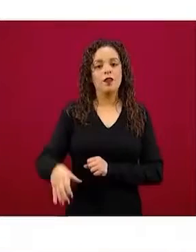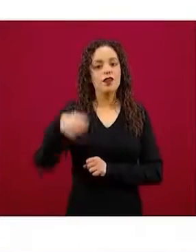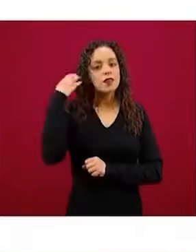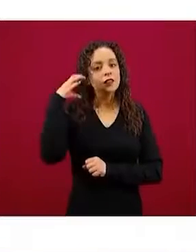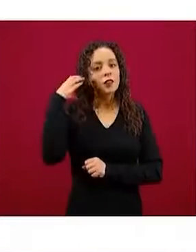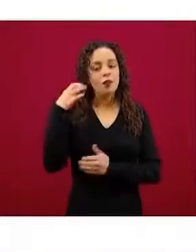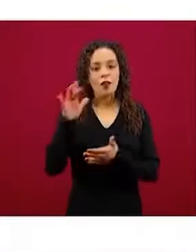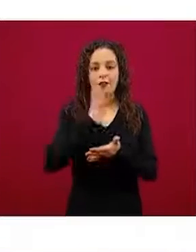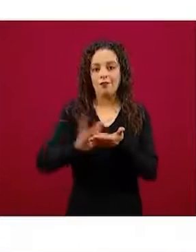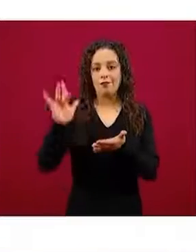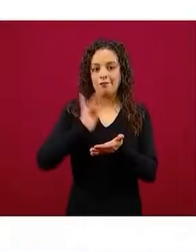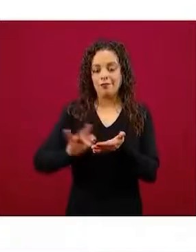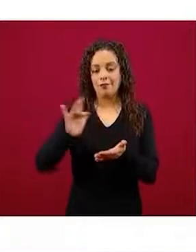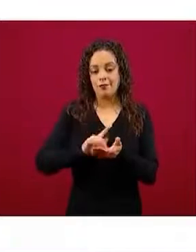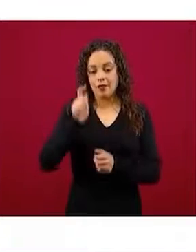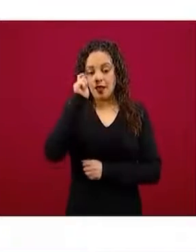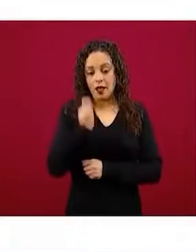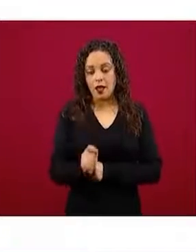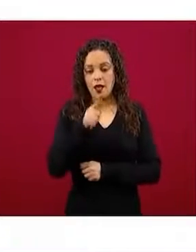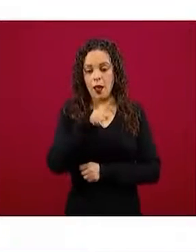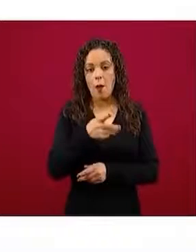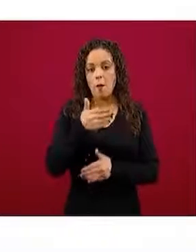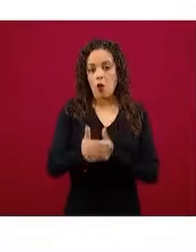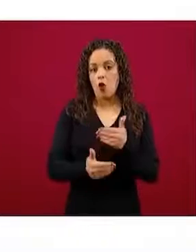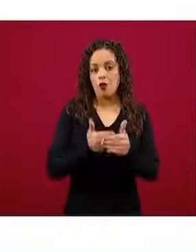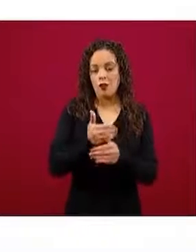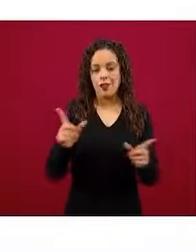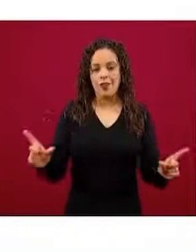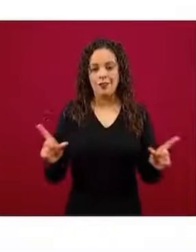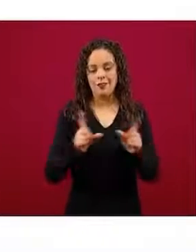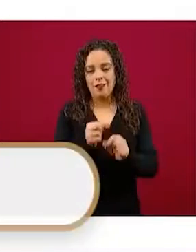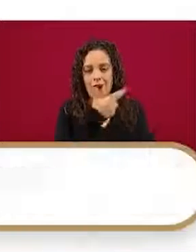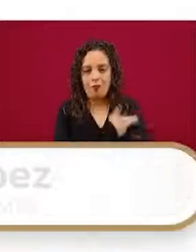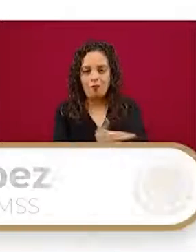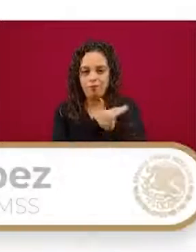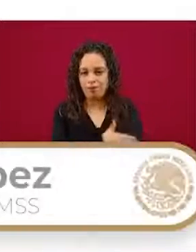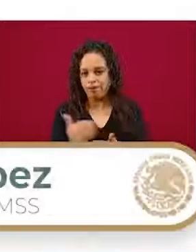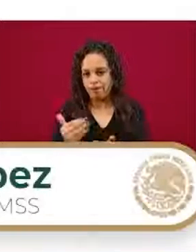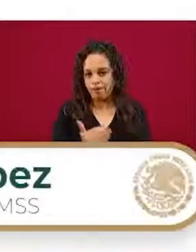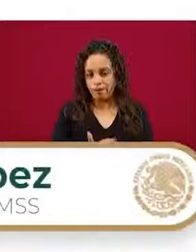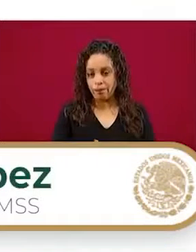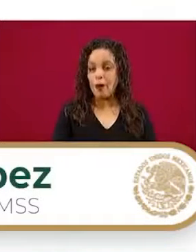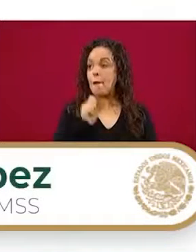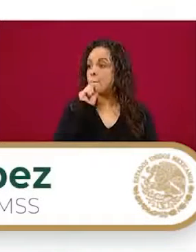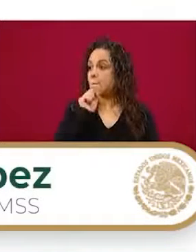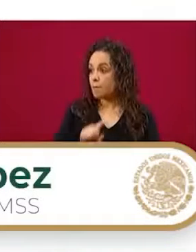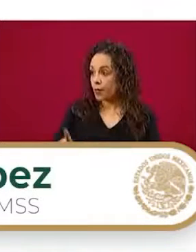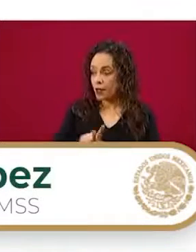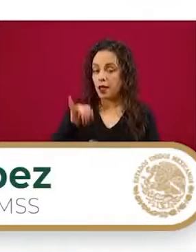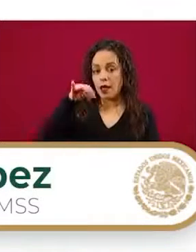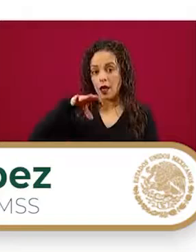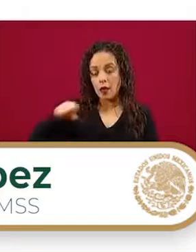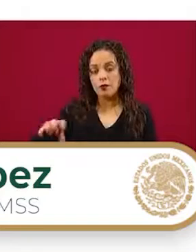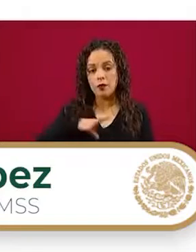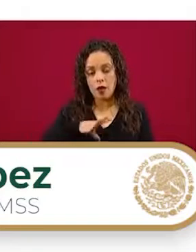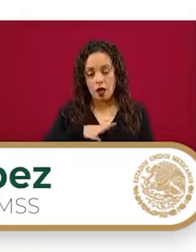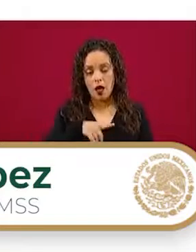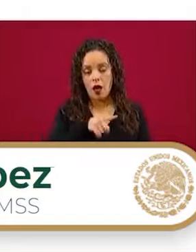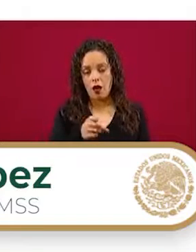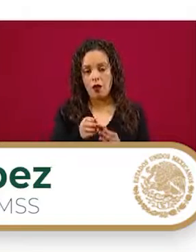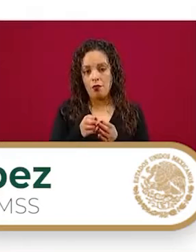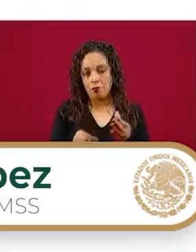para seguir en el cuidado de la sana distancia no pues el link también tiene una serie de trámites digitales que pone a disposición